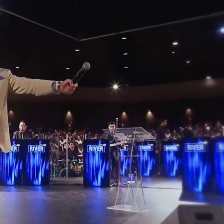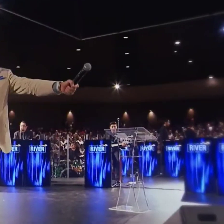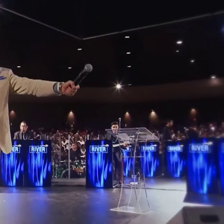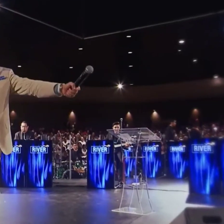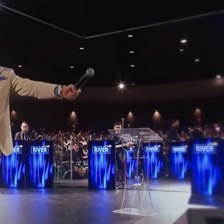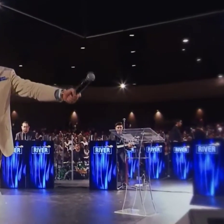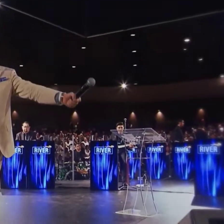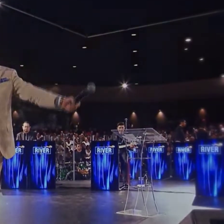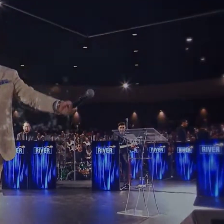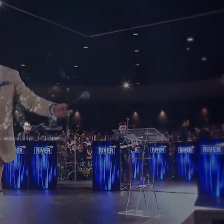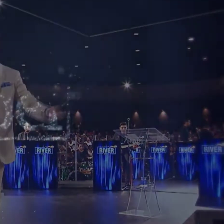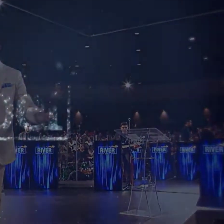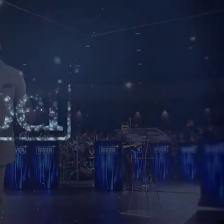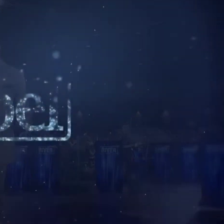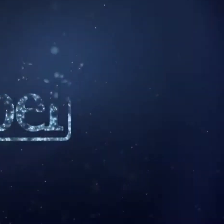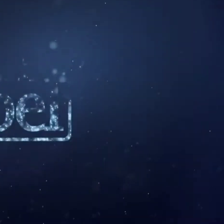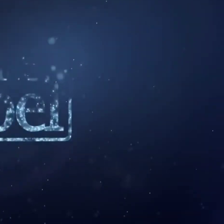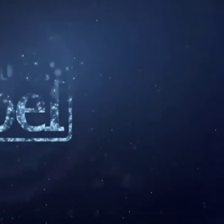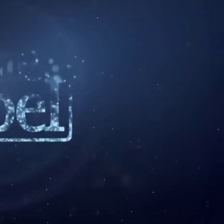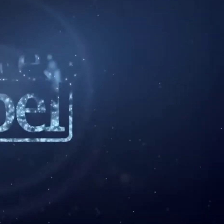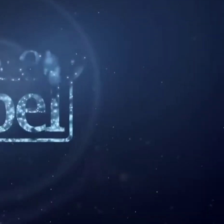jamás.